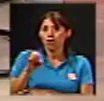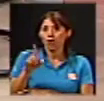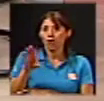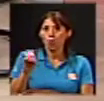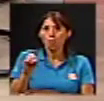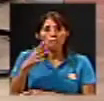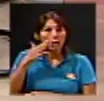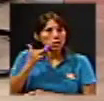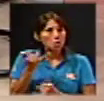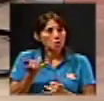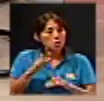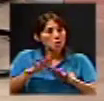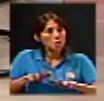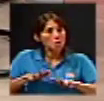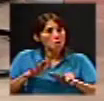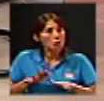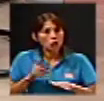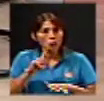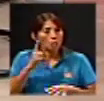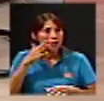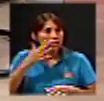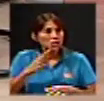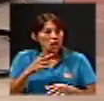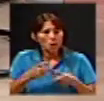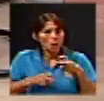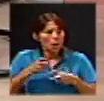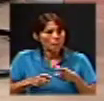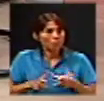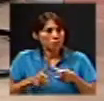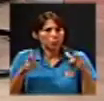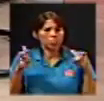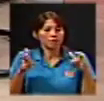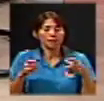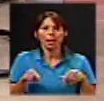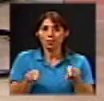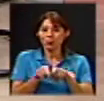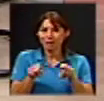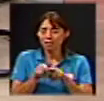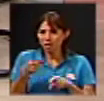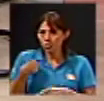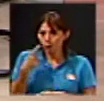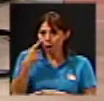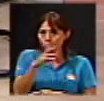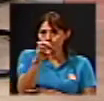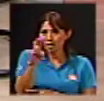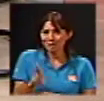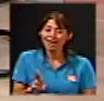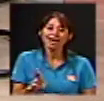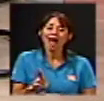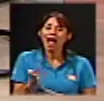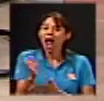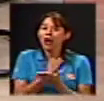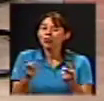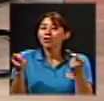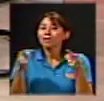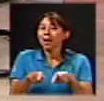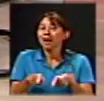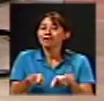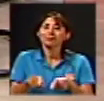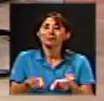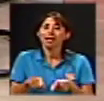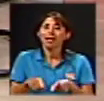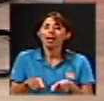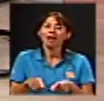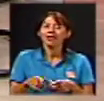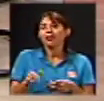problema al borde de la explosión. El otro riesgo que yo sí veo en Costa Rica, que tal vez no es tan de corto plazo, nos los han